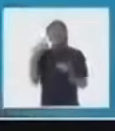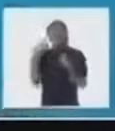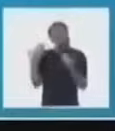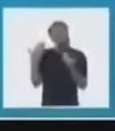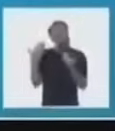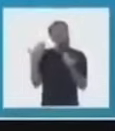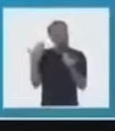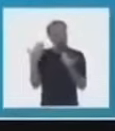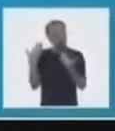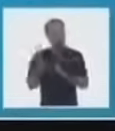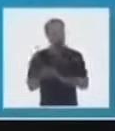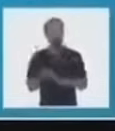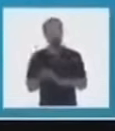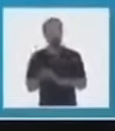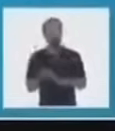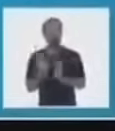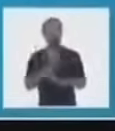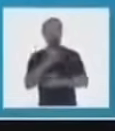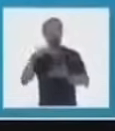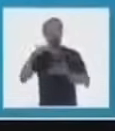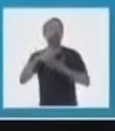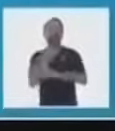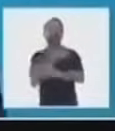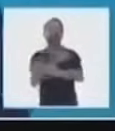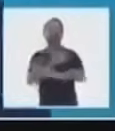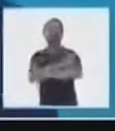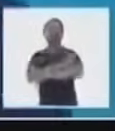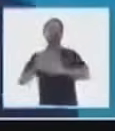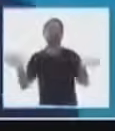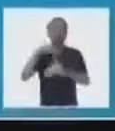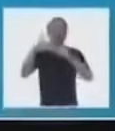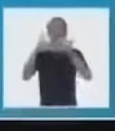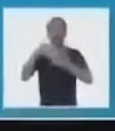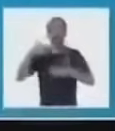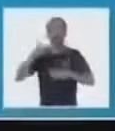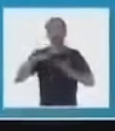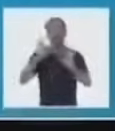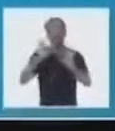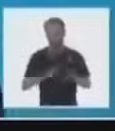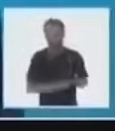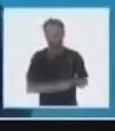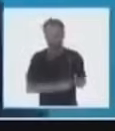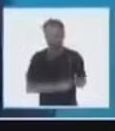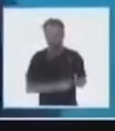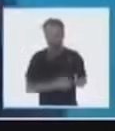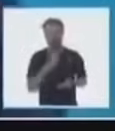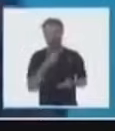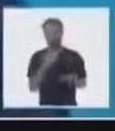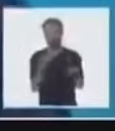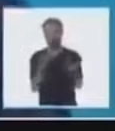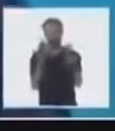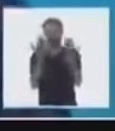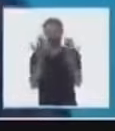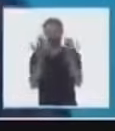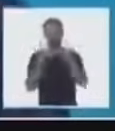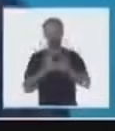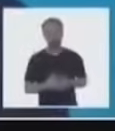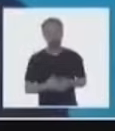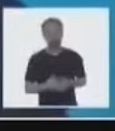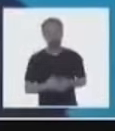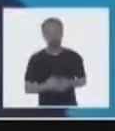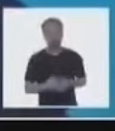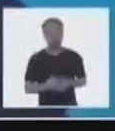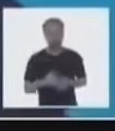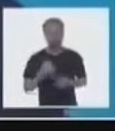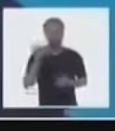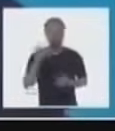beneficios a Marcos Galperín, por nombrar algunas, o el acuerdo con el Fondo Monetario Internacional, que lo construyó Sergio Massa y nosotros nos opusimos claramente a ese